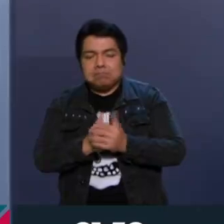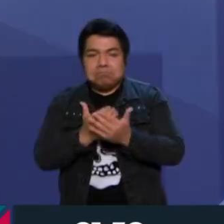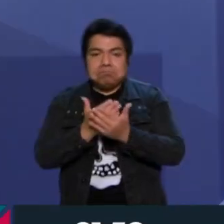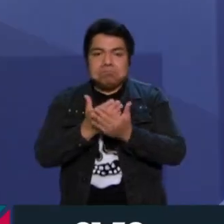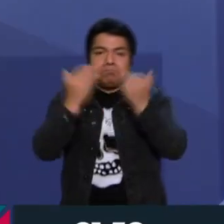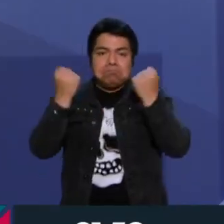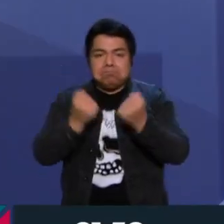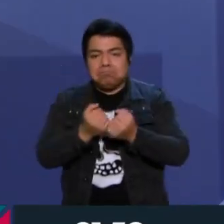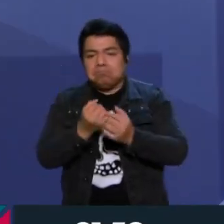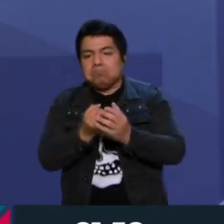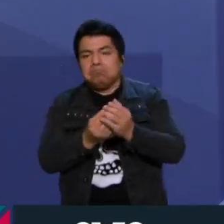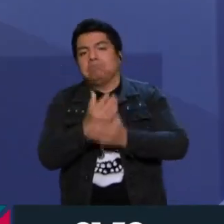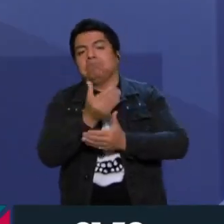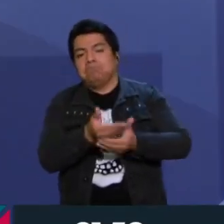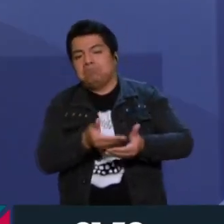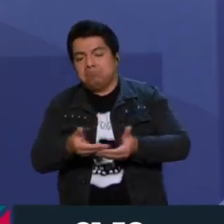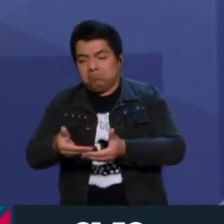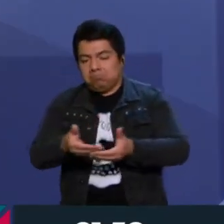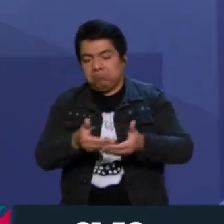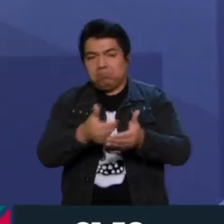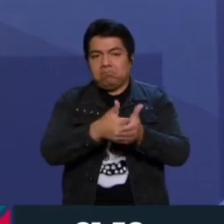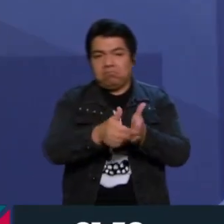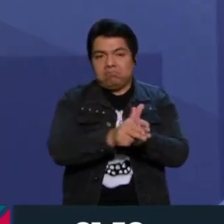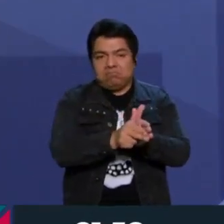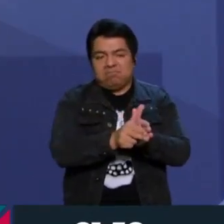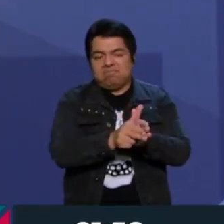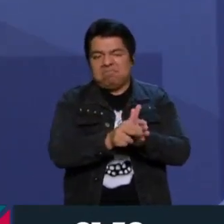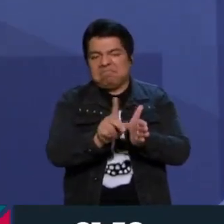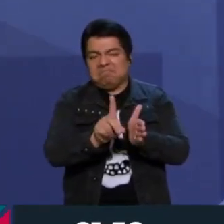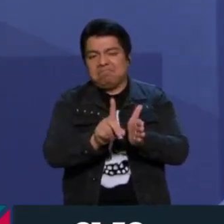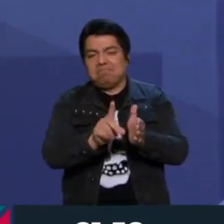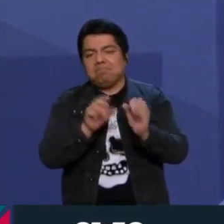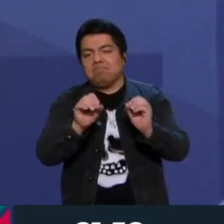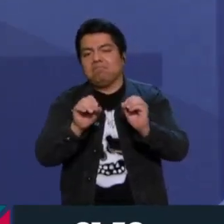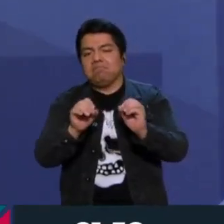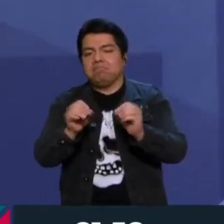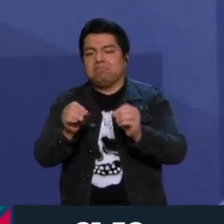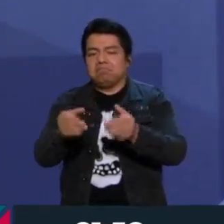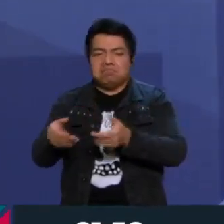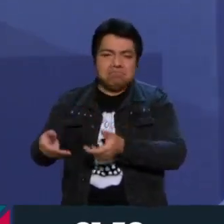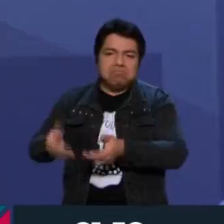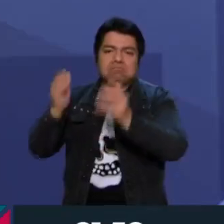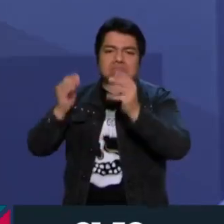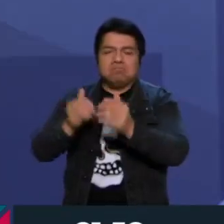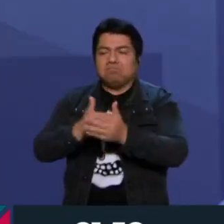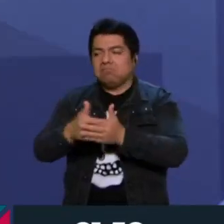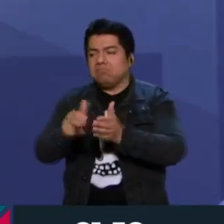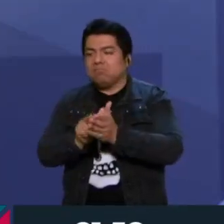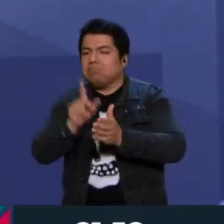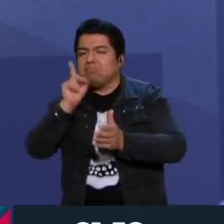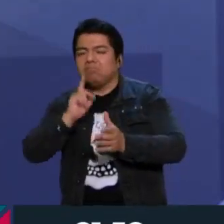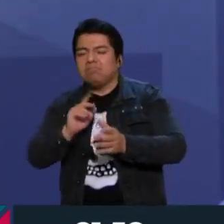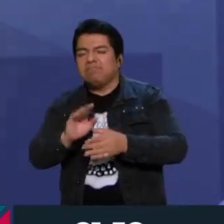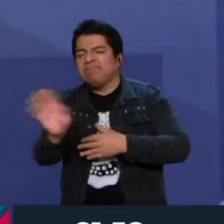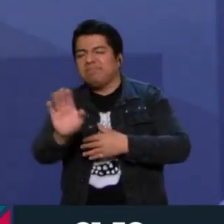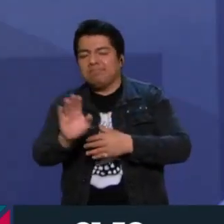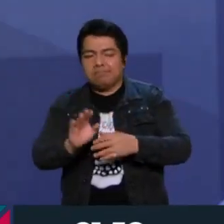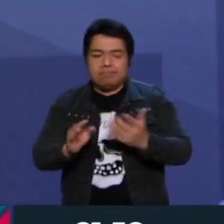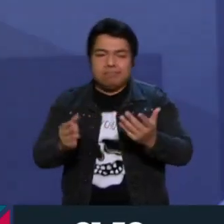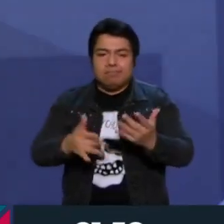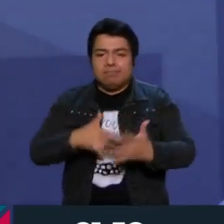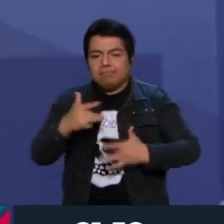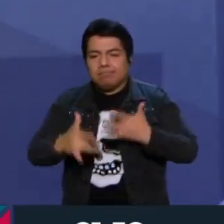quiero una nueva calle que tenga un nombre de un héroe. O si quiero un paseo de las heroínas más grande. Me interesaría poder